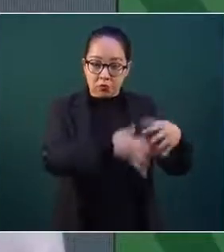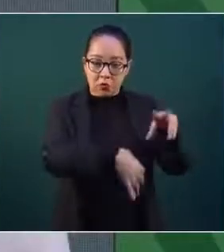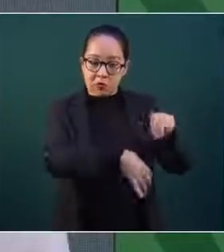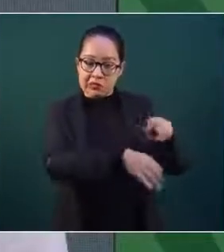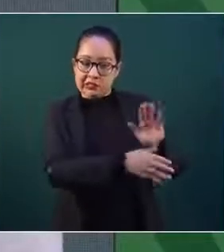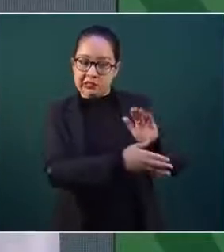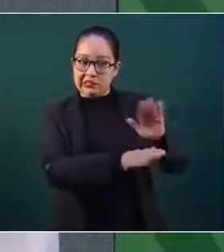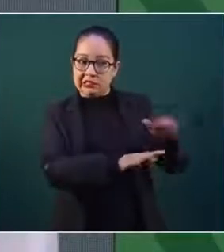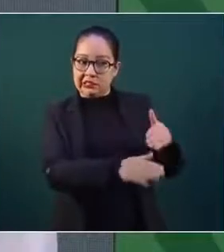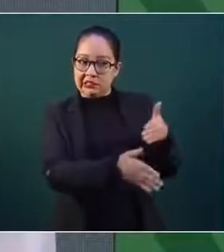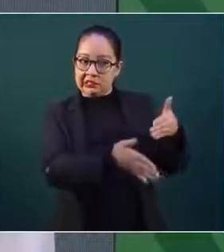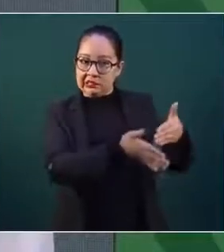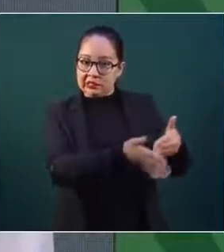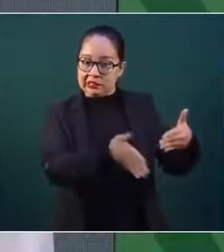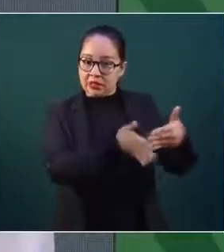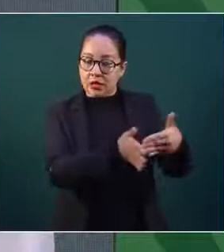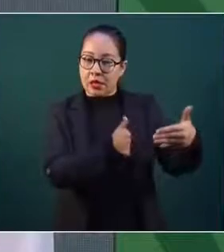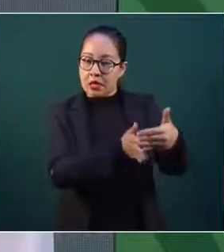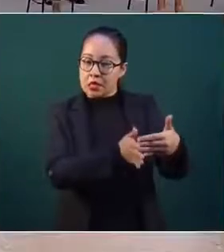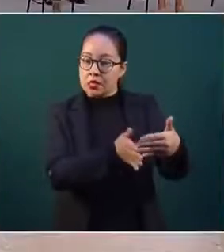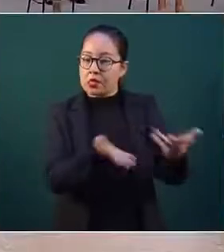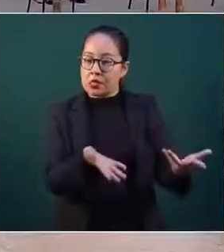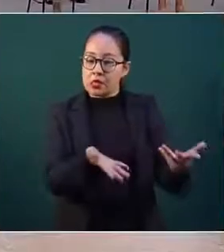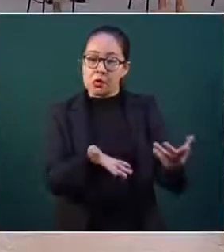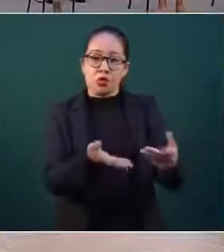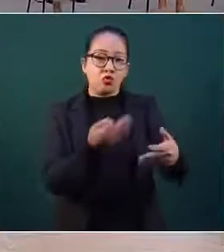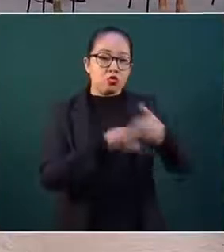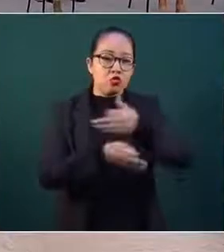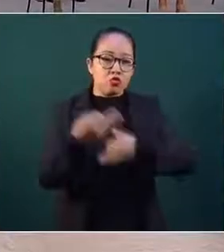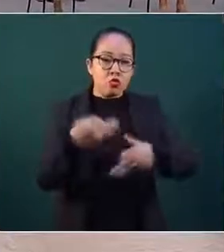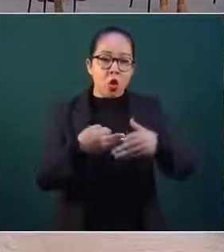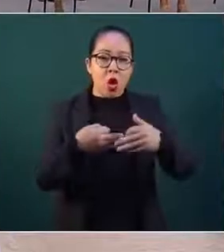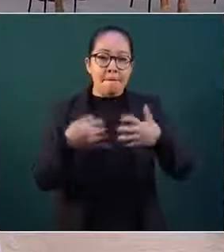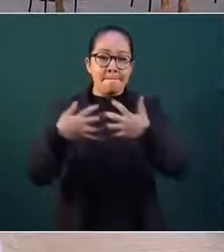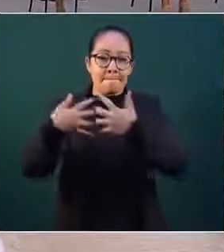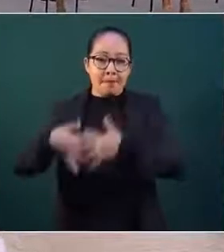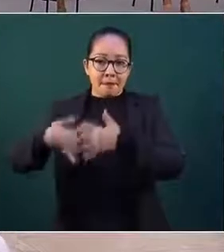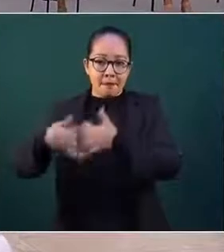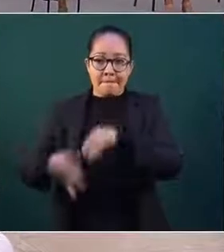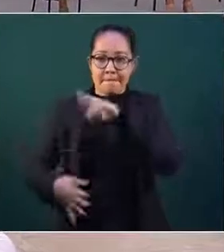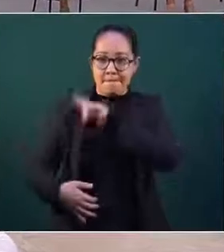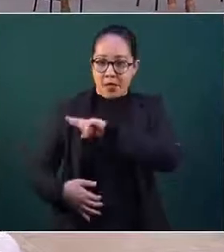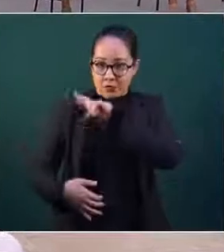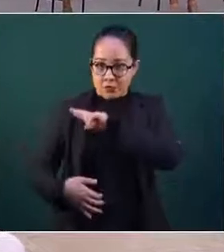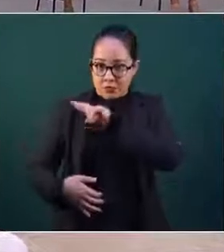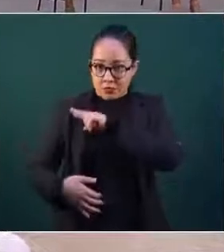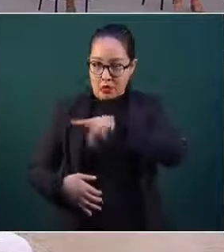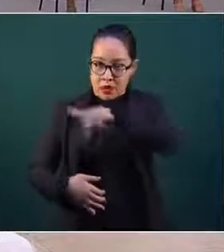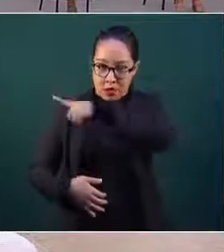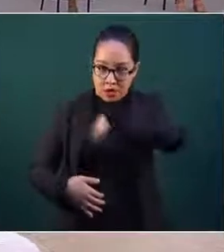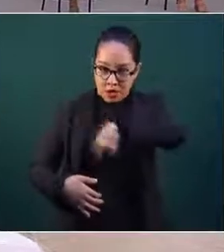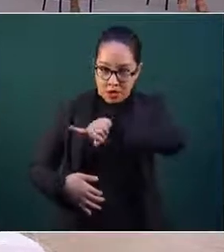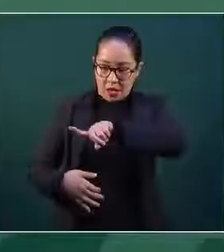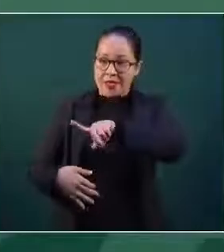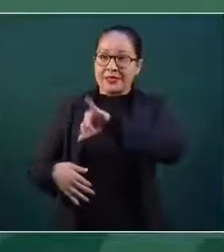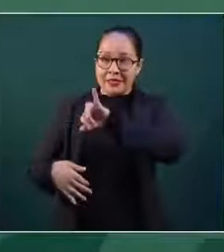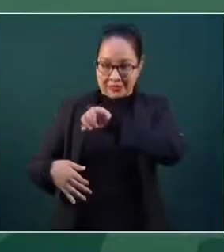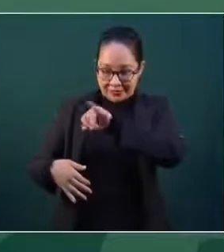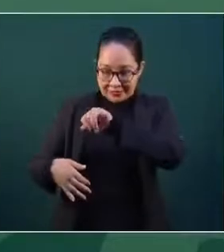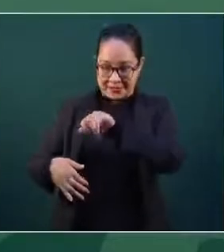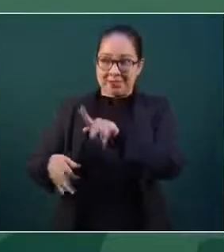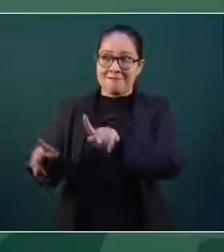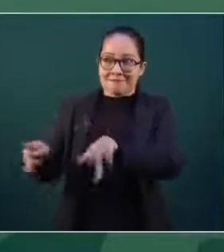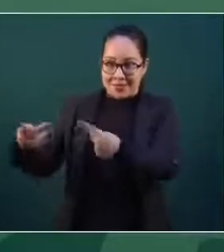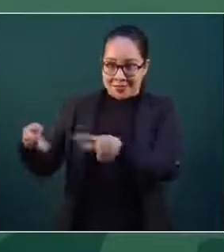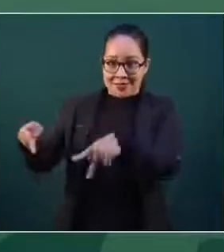la vendieran las plantas particulares, nacionales y